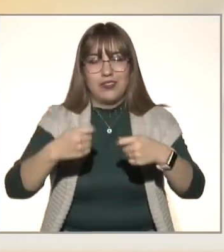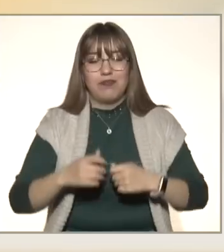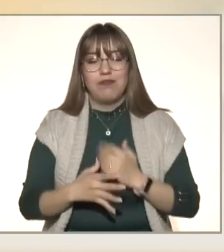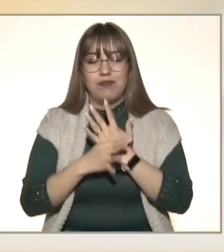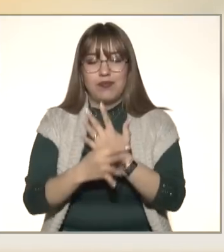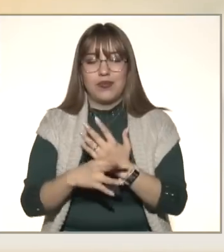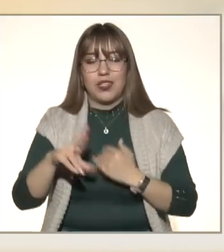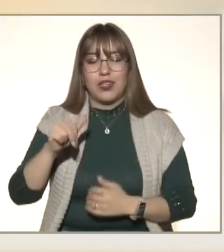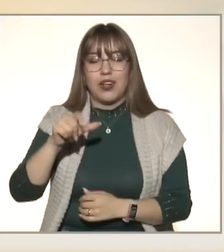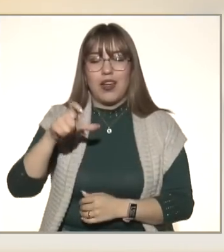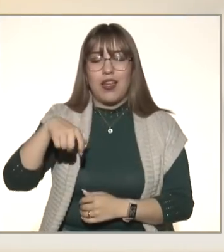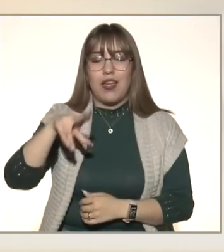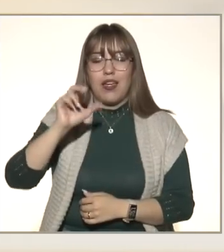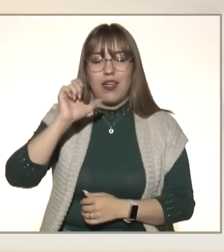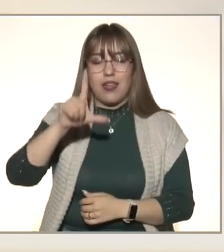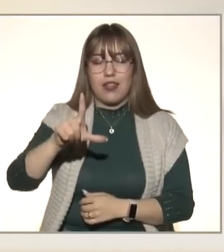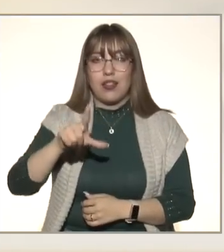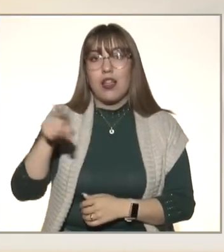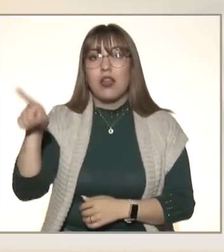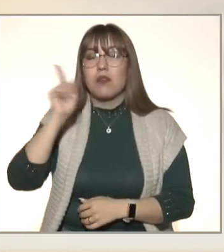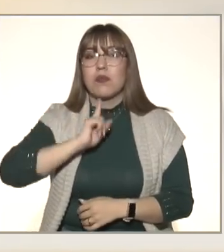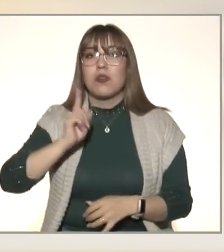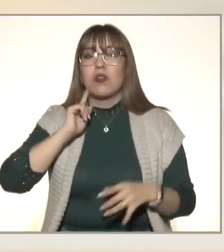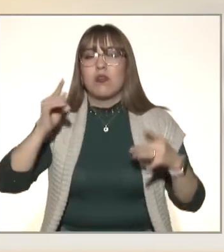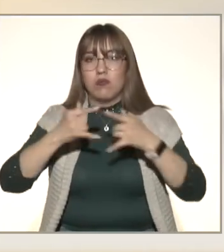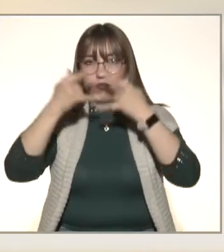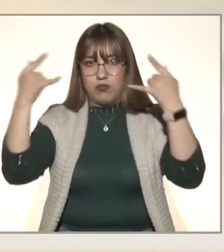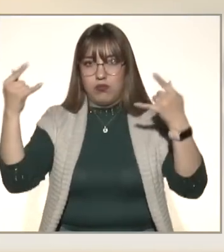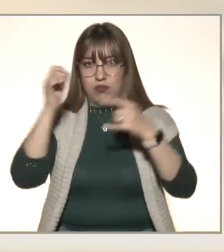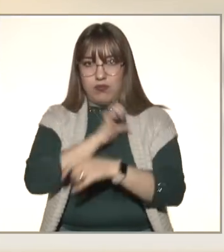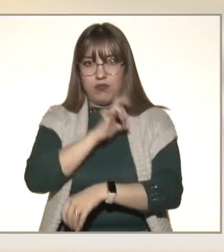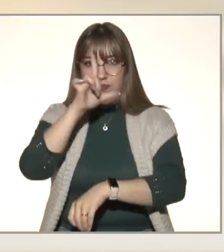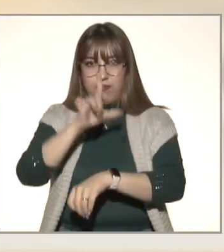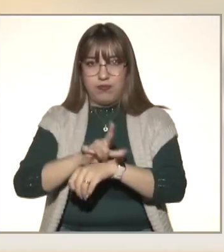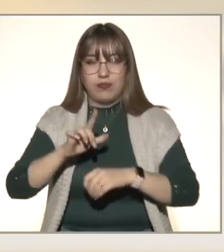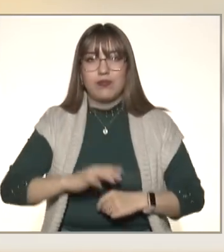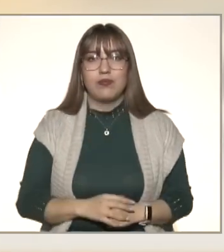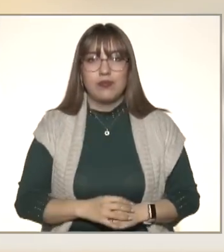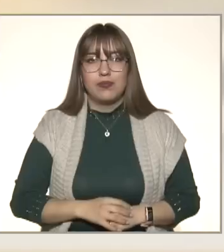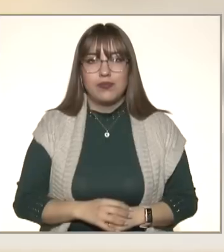Raquel Barceló, historiadora, Universidad de La Rioja.